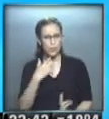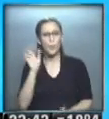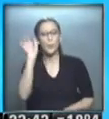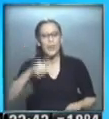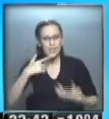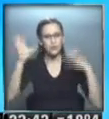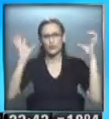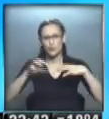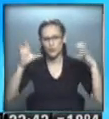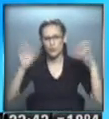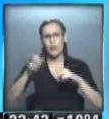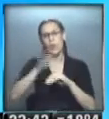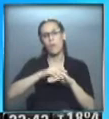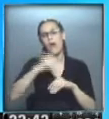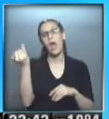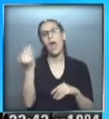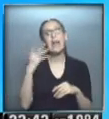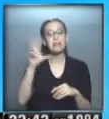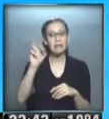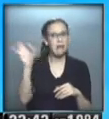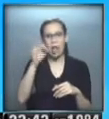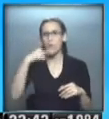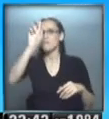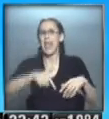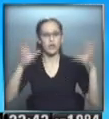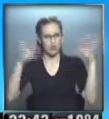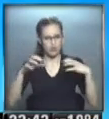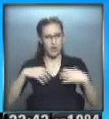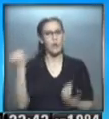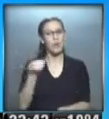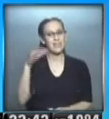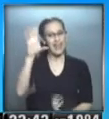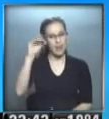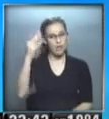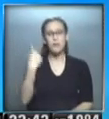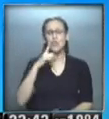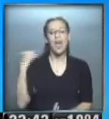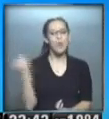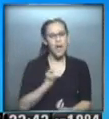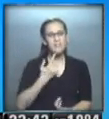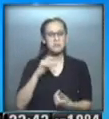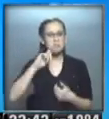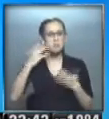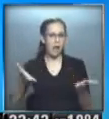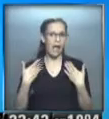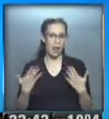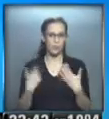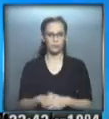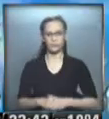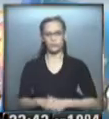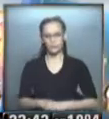probabilidad de chaparrones sobre el jueves hacia la noche, pero va a estar bastante inestable el día jueves con una temperatura bastante alta.